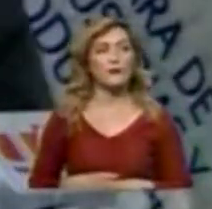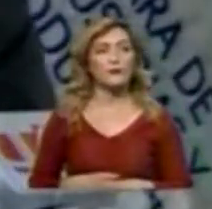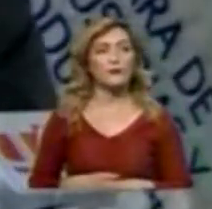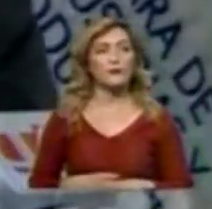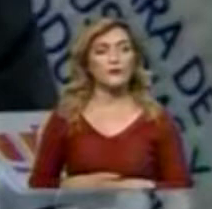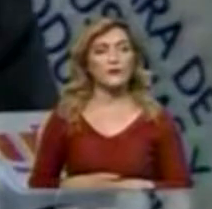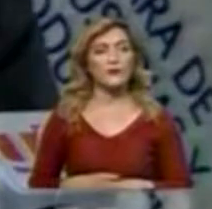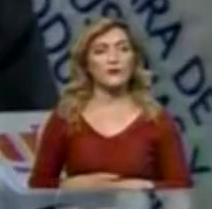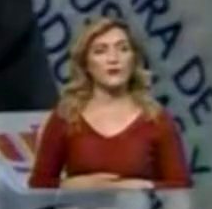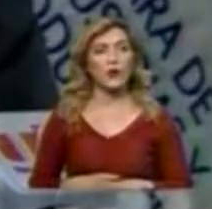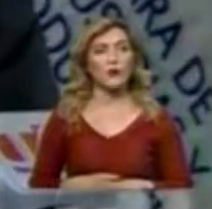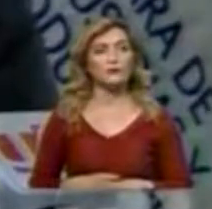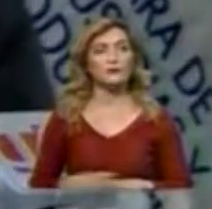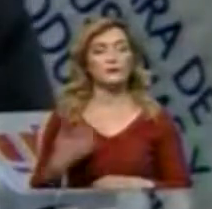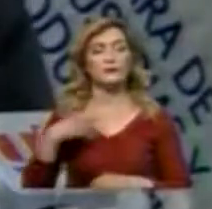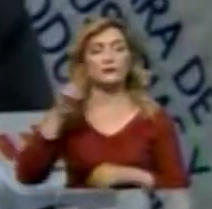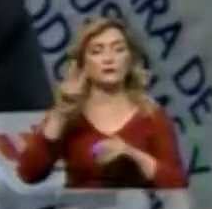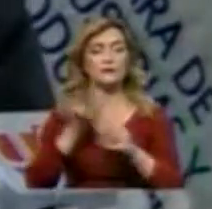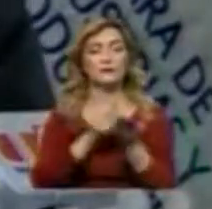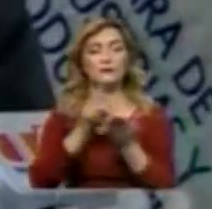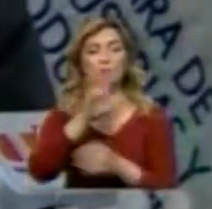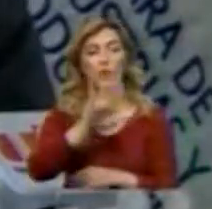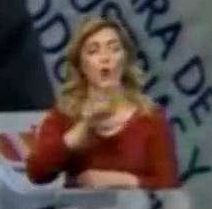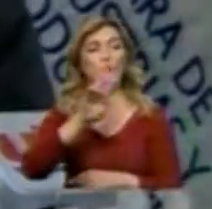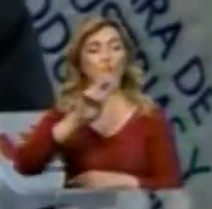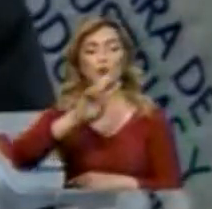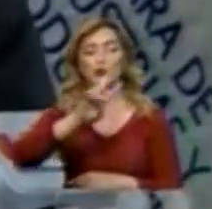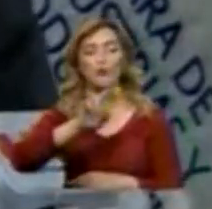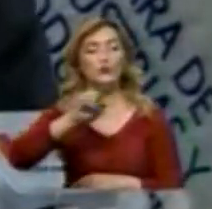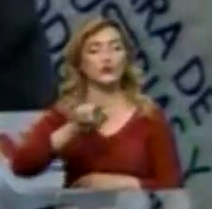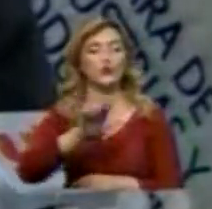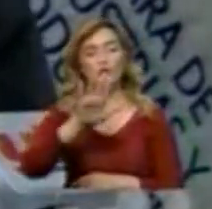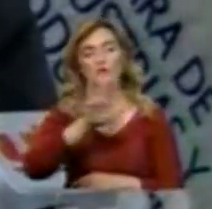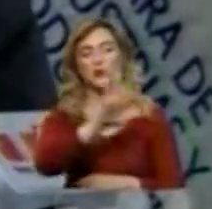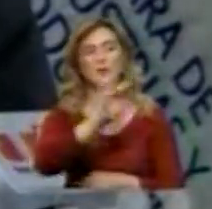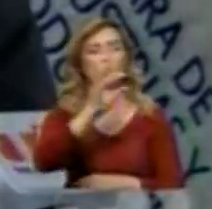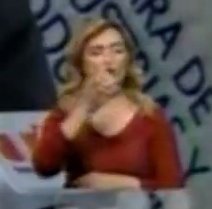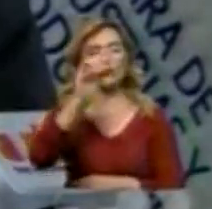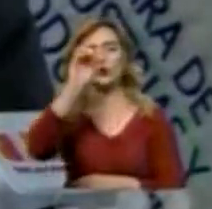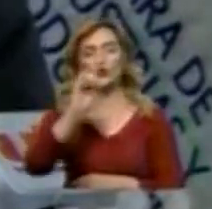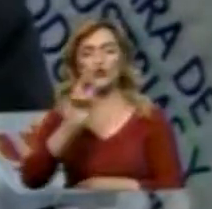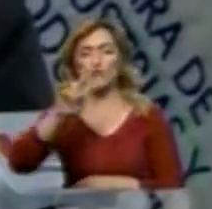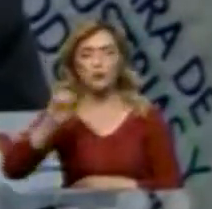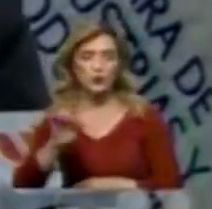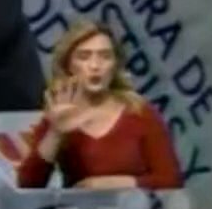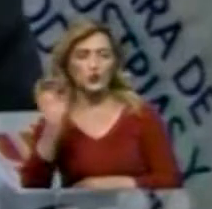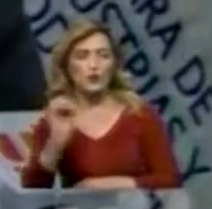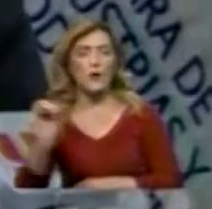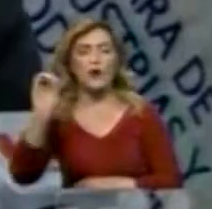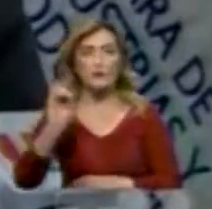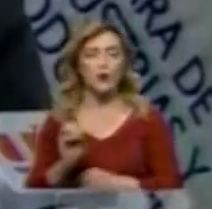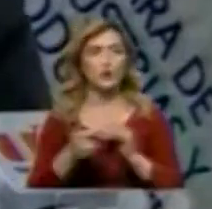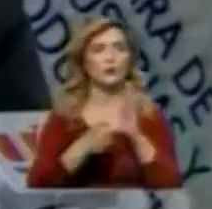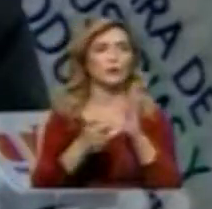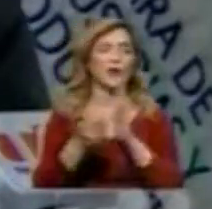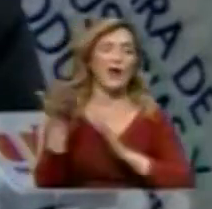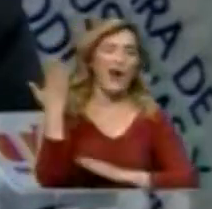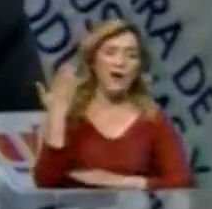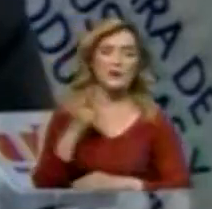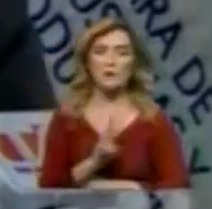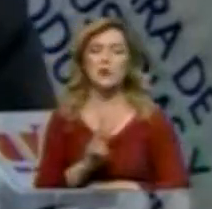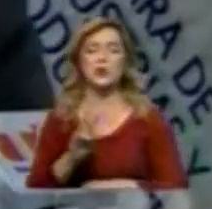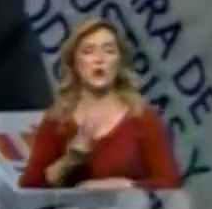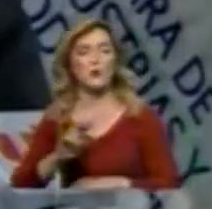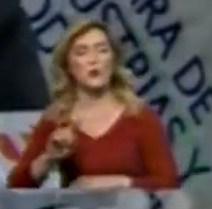del 58% 2.5 veces más de la tasa de impuesto a la renta que en esta época era del 22 por ciento